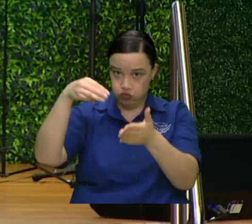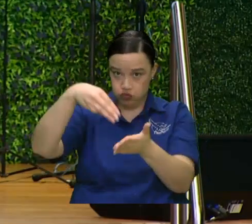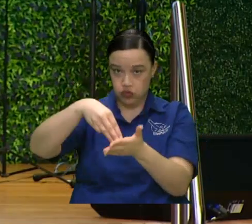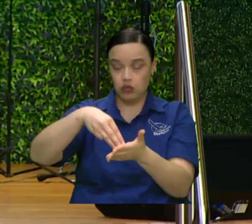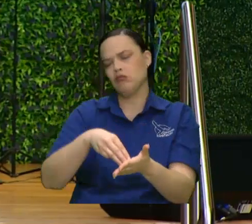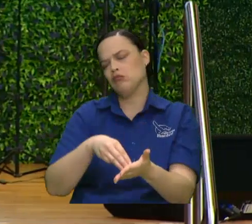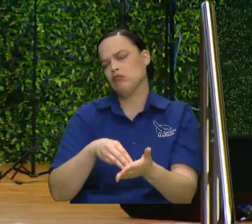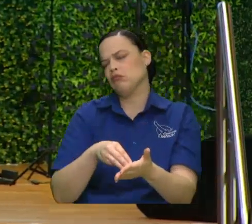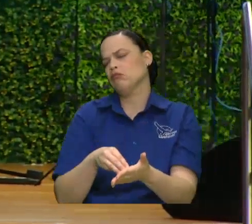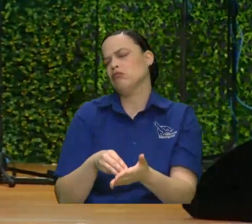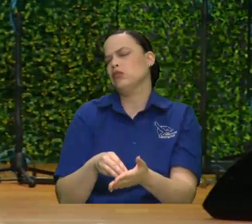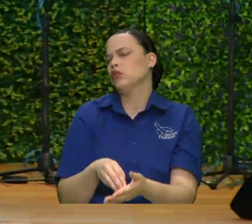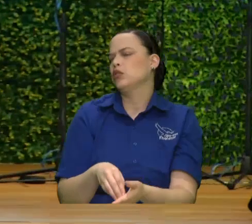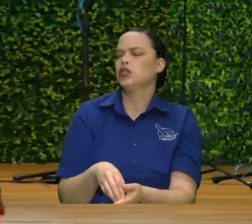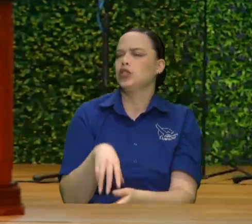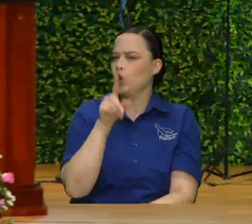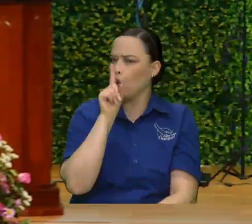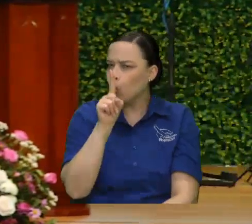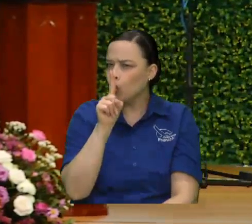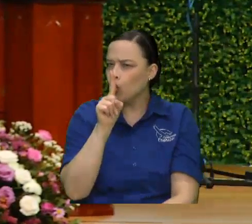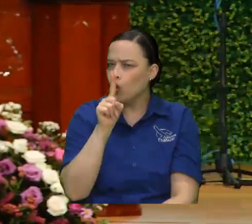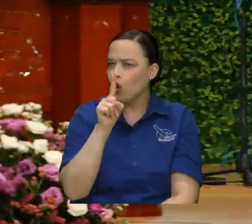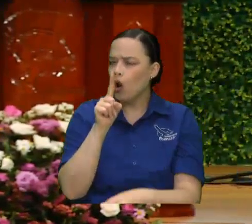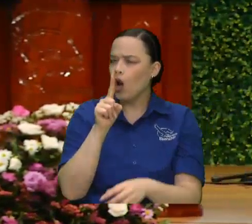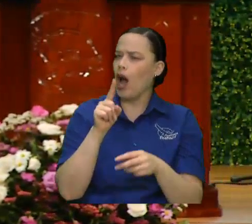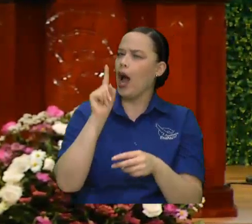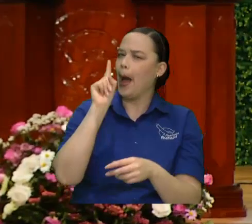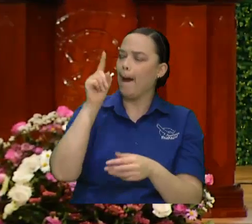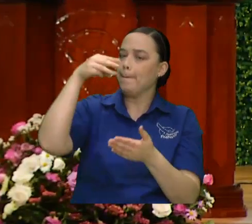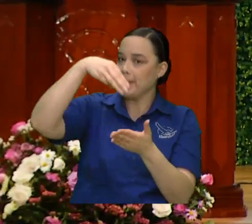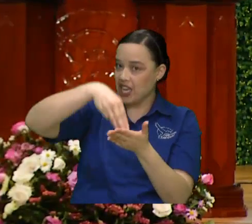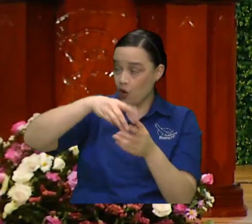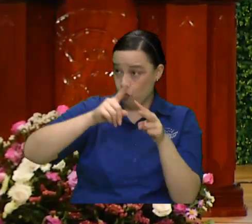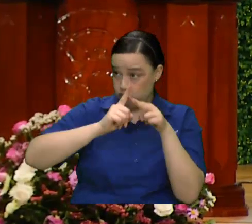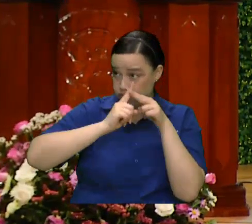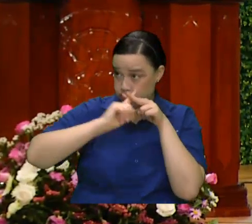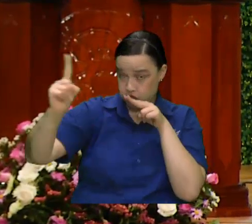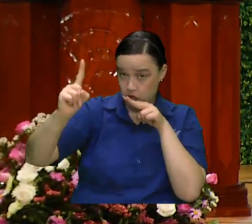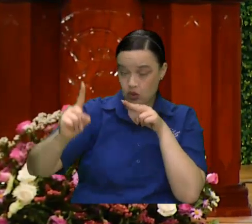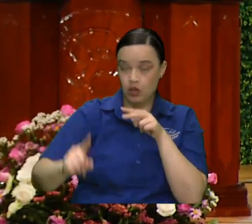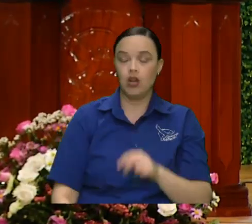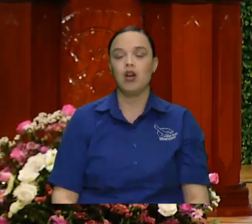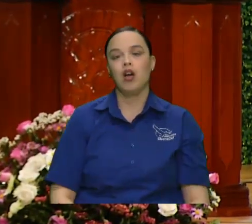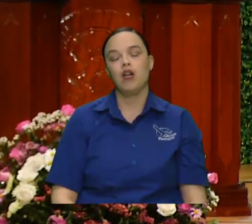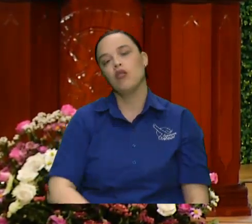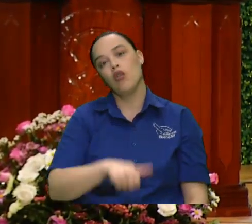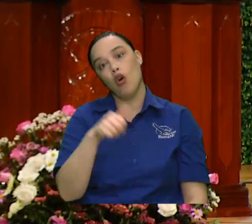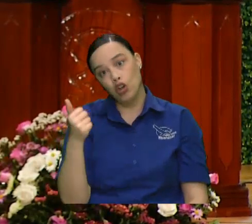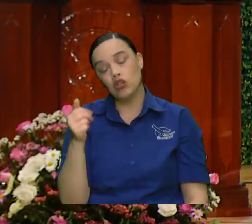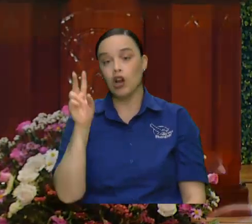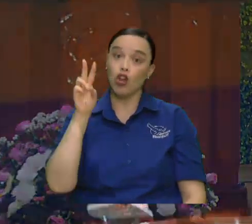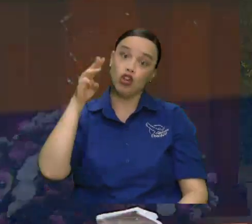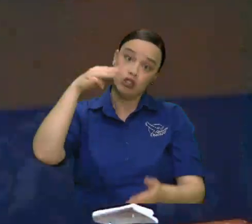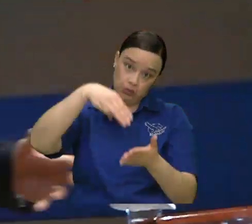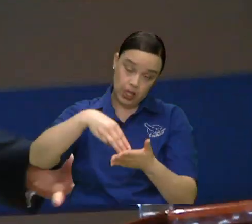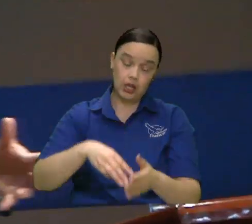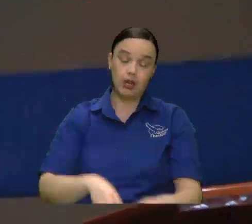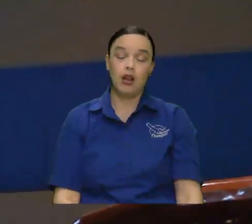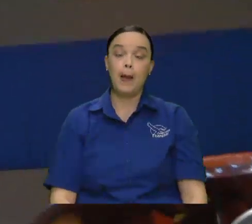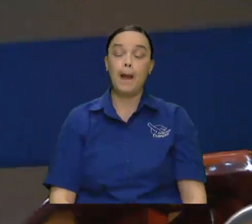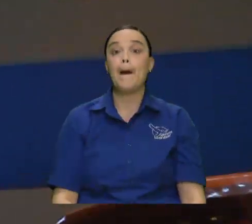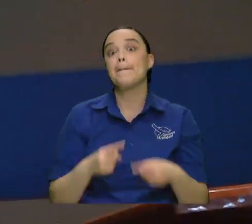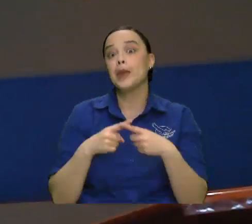que si uno hace huir a mil otro debería hacer huir a mil y